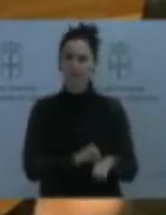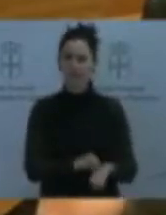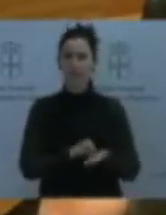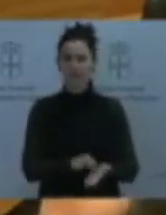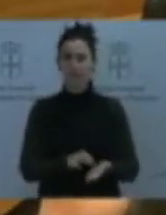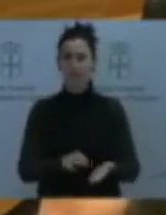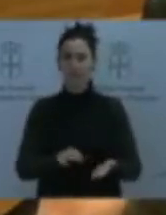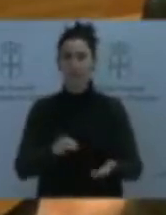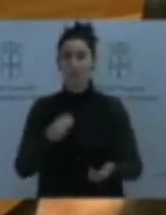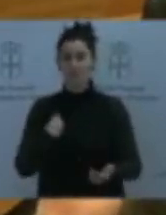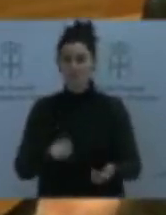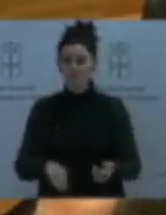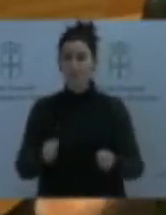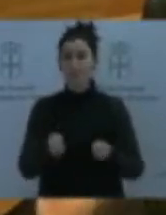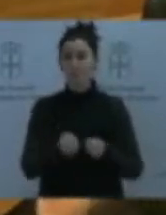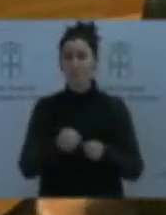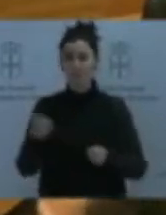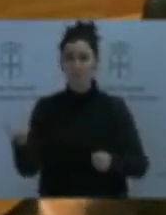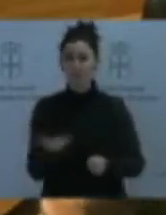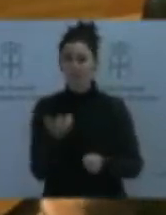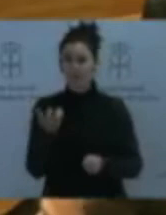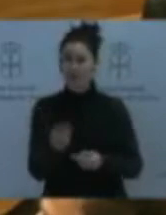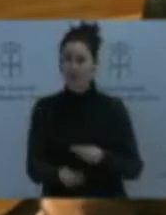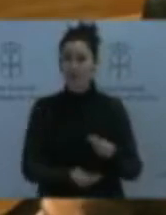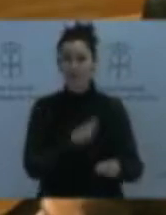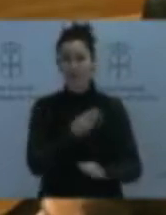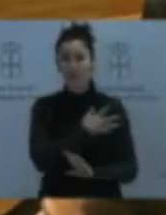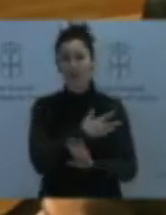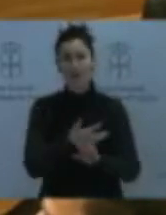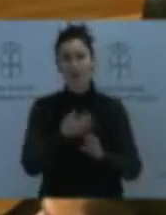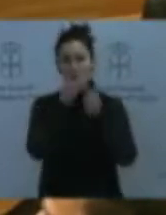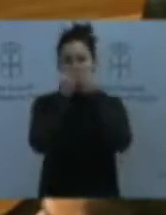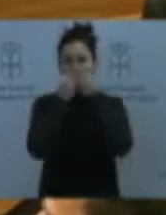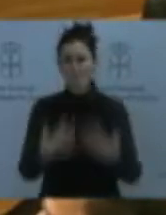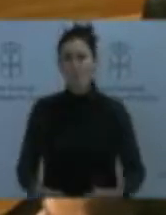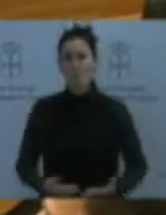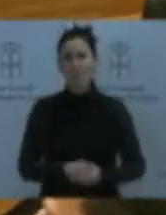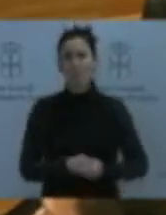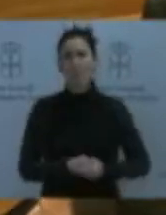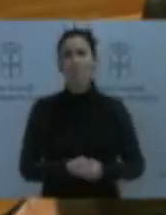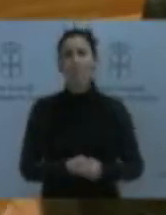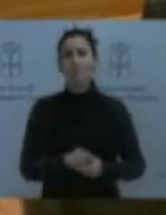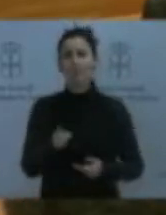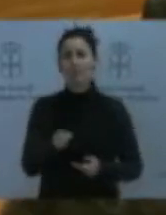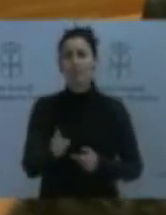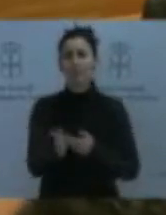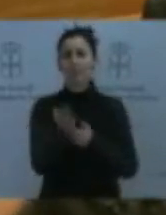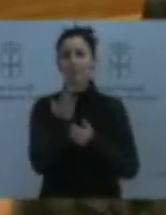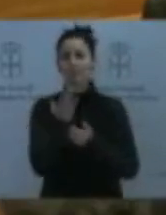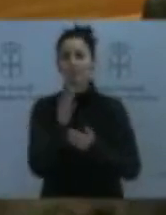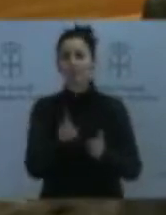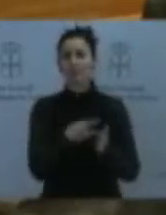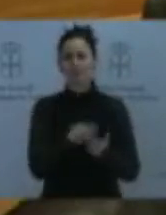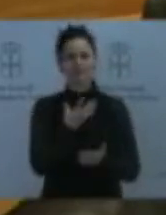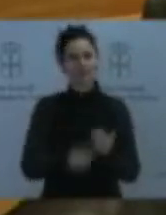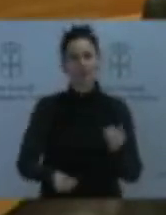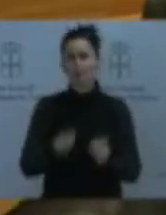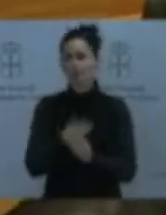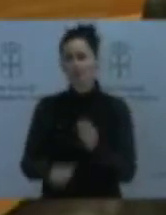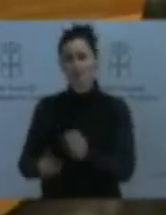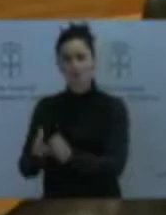bien hasta ahora. Usted me ha hablado aquí de una serie de proyectos fallidos, seguramente de unos países en los que no